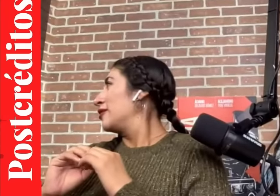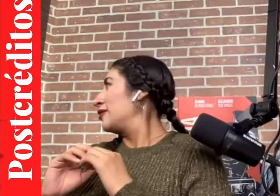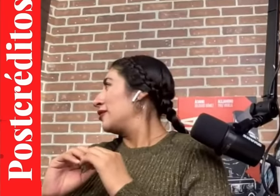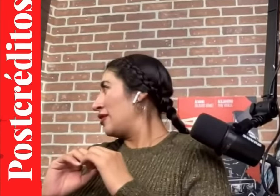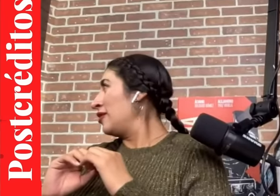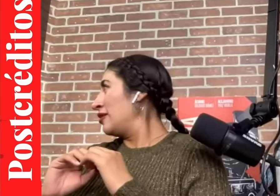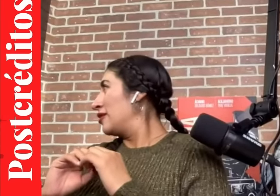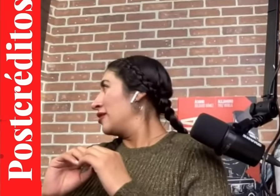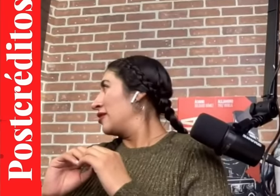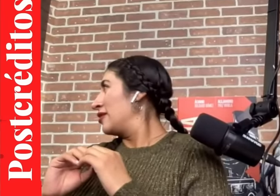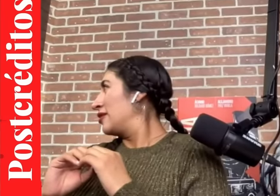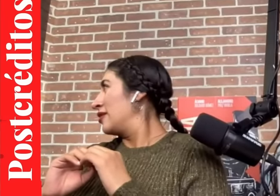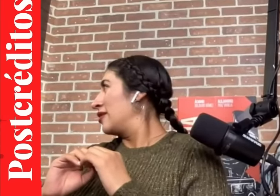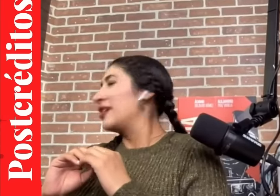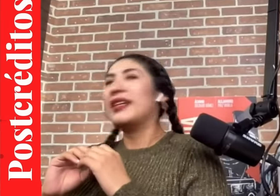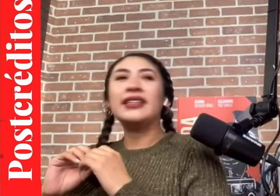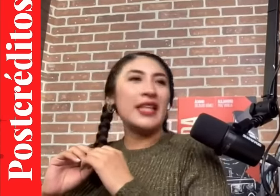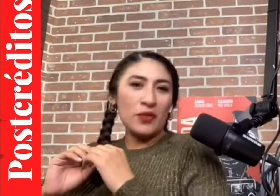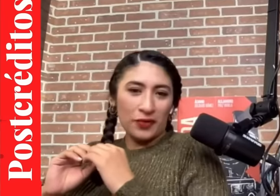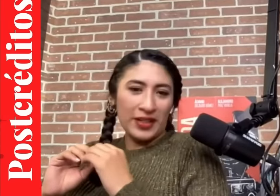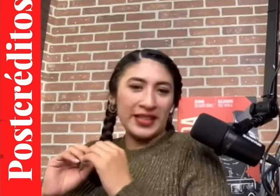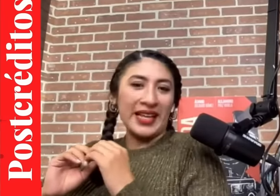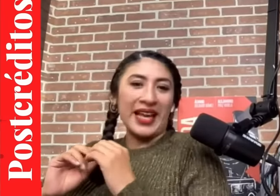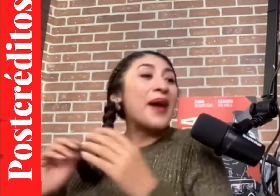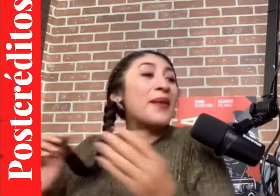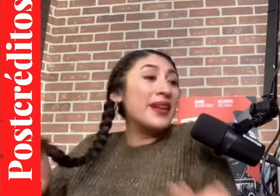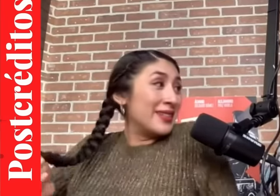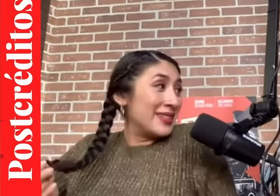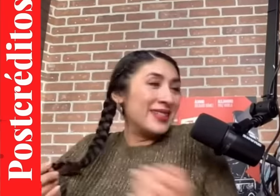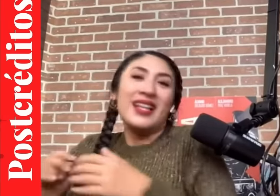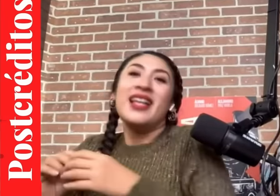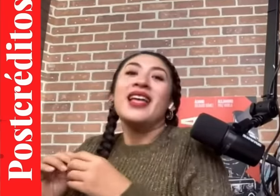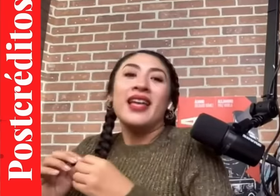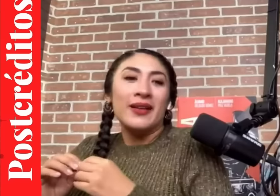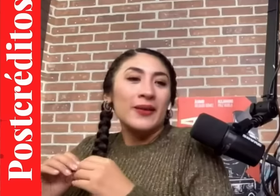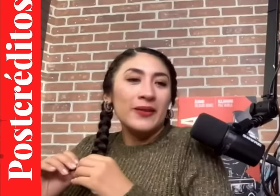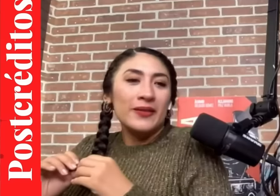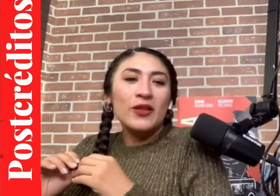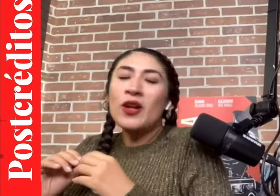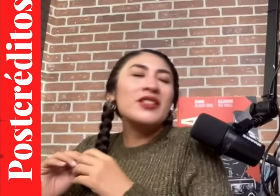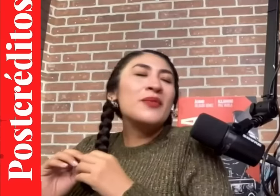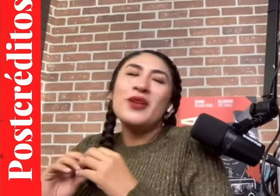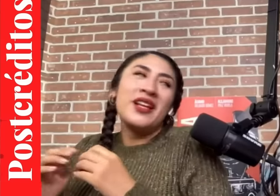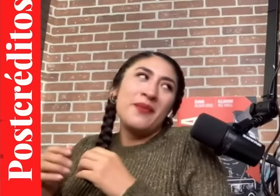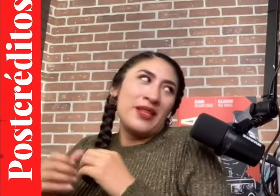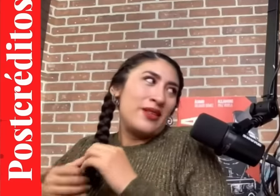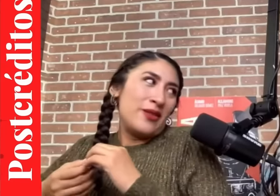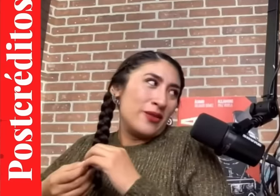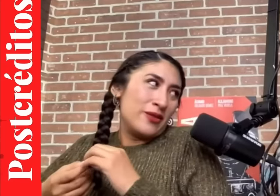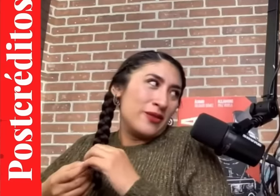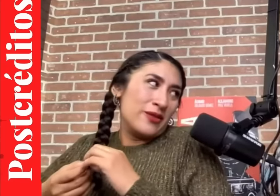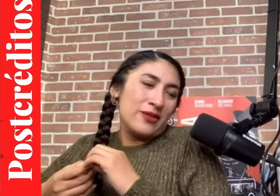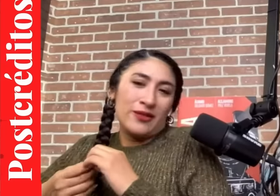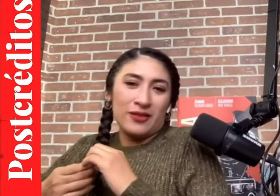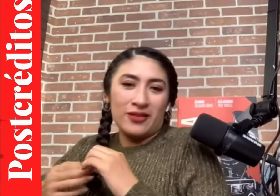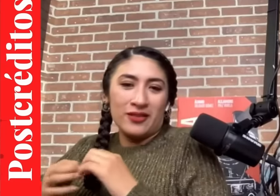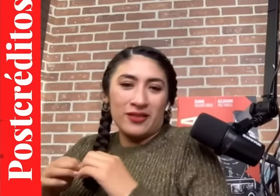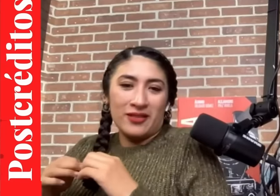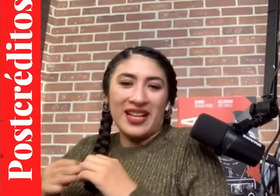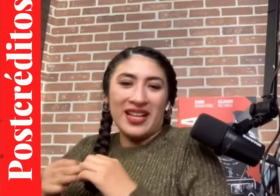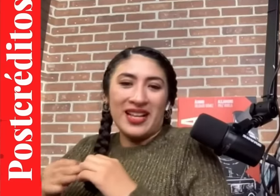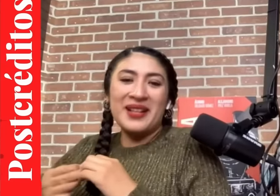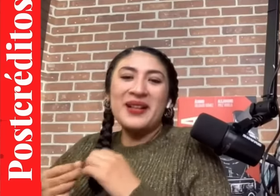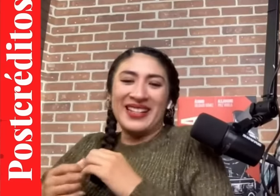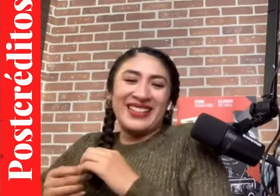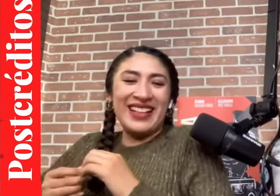murió no está muy fuerte a iba en el metro iba en el metro no no se murió en el metro no pero